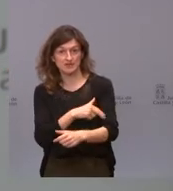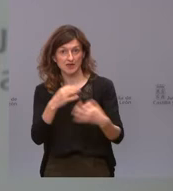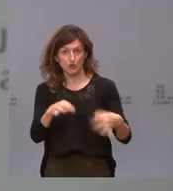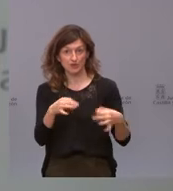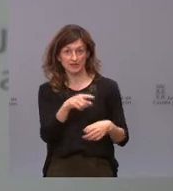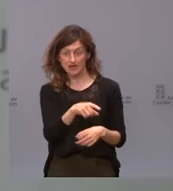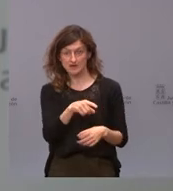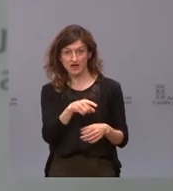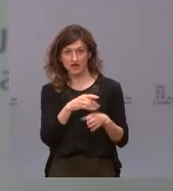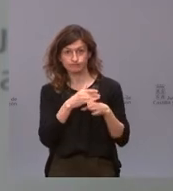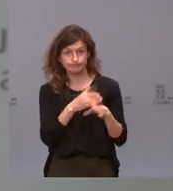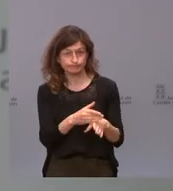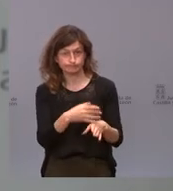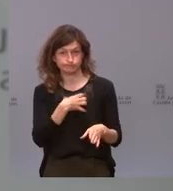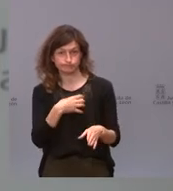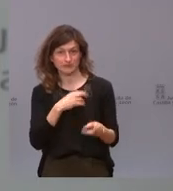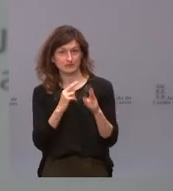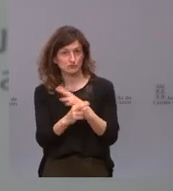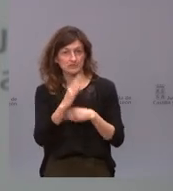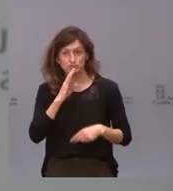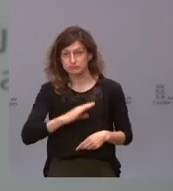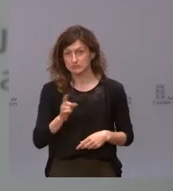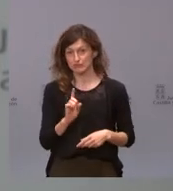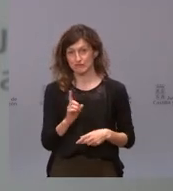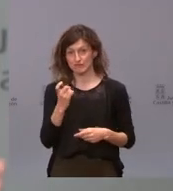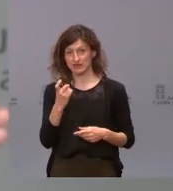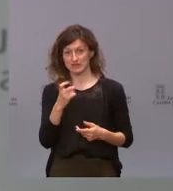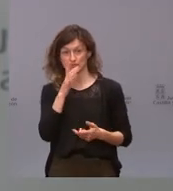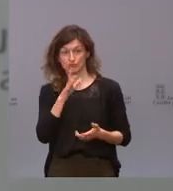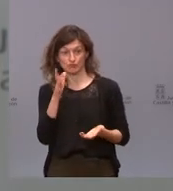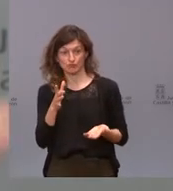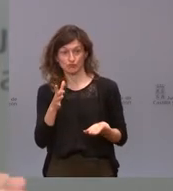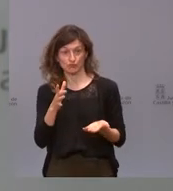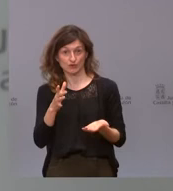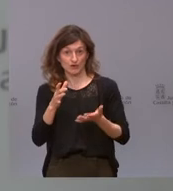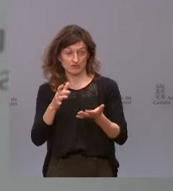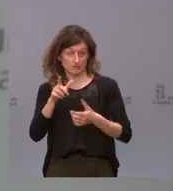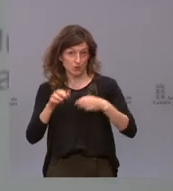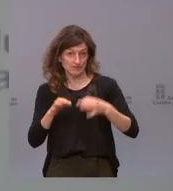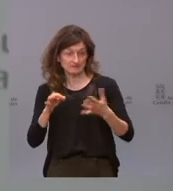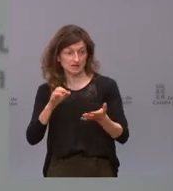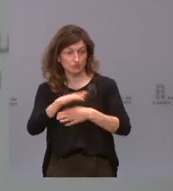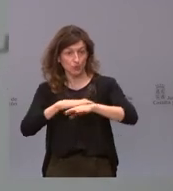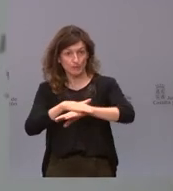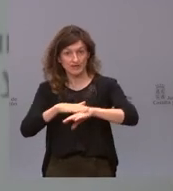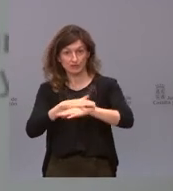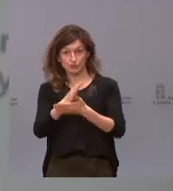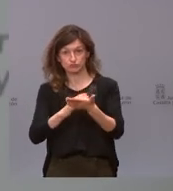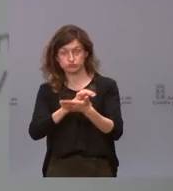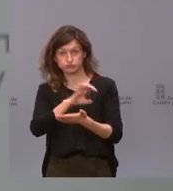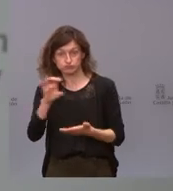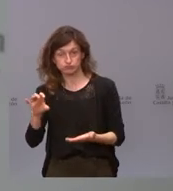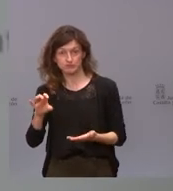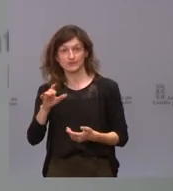no da la respuesta adecuada que se reclama por parte de los juristas de los gobiernos de comunidades autónomas